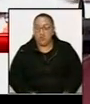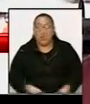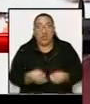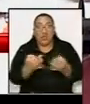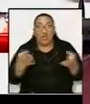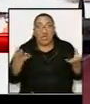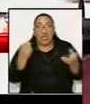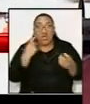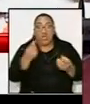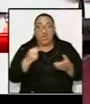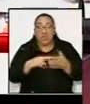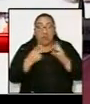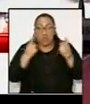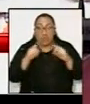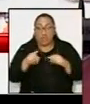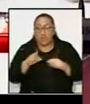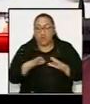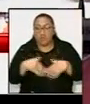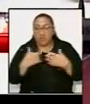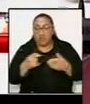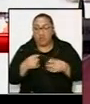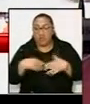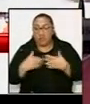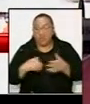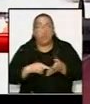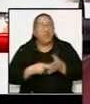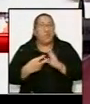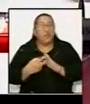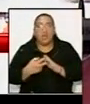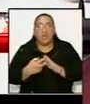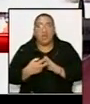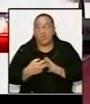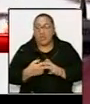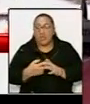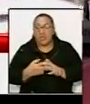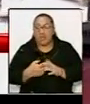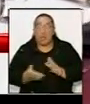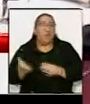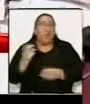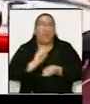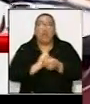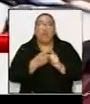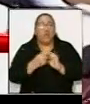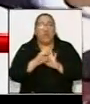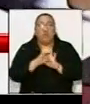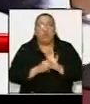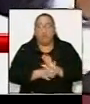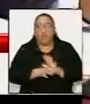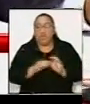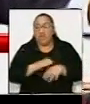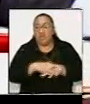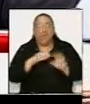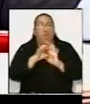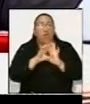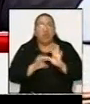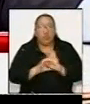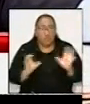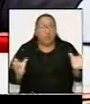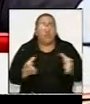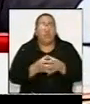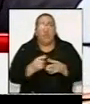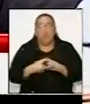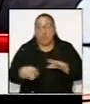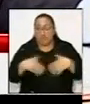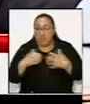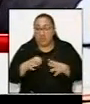que son y acuerden sobre sus posibilidades porque no puede ser posible que vamos a cambiar la constitución asamblea constituyente pero lo